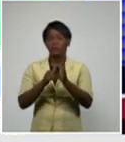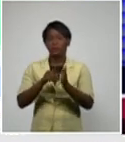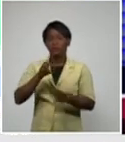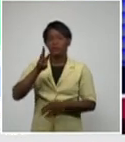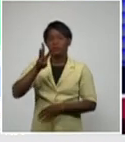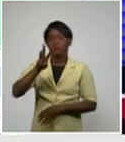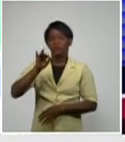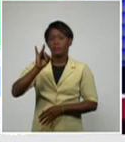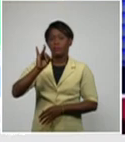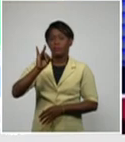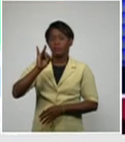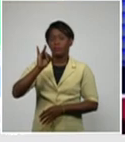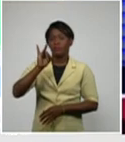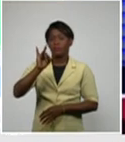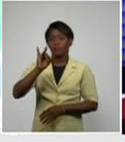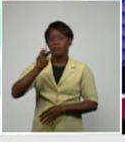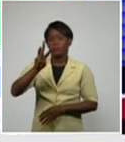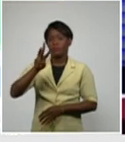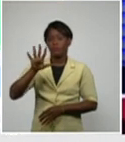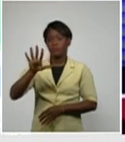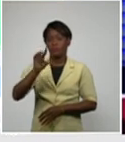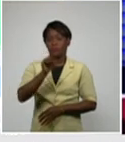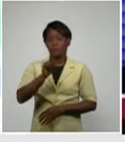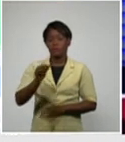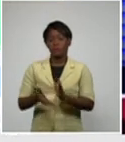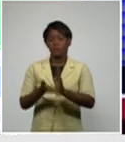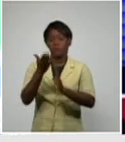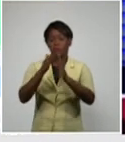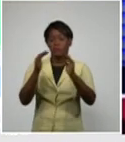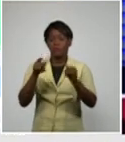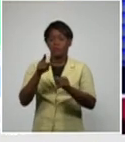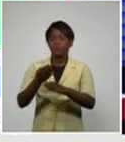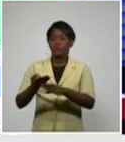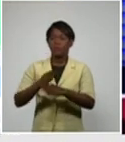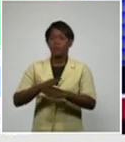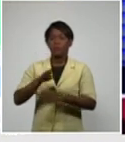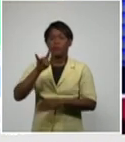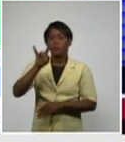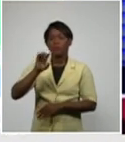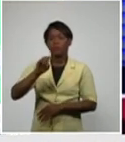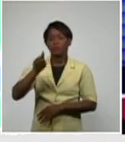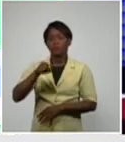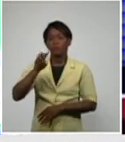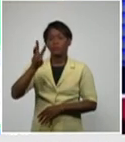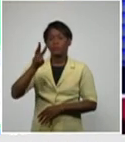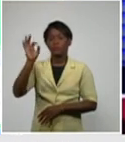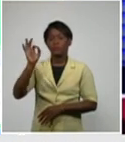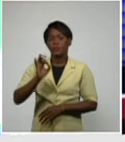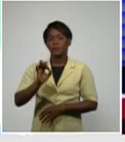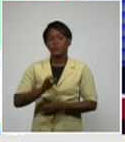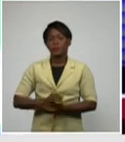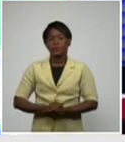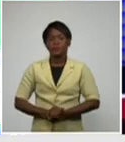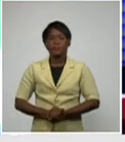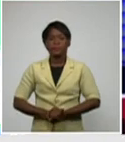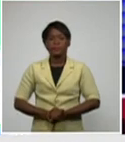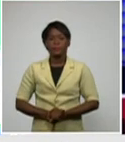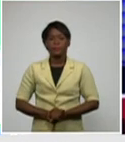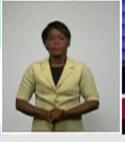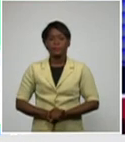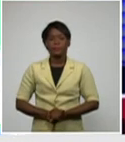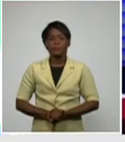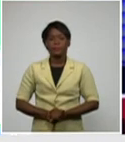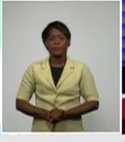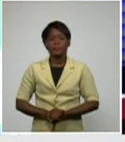43.735 pacientes recuperados. Eso es el 90,3% de todos los diagnosticados.